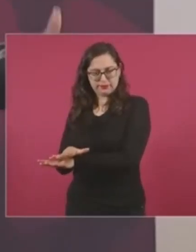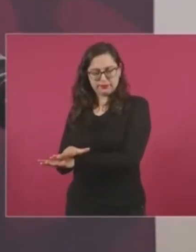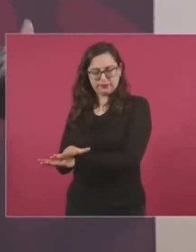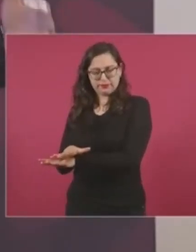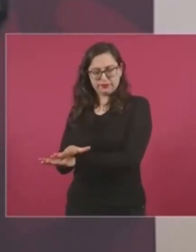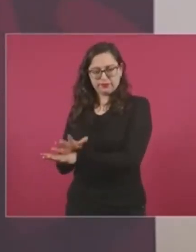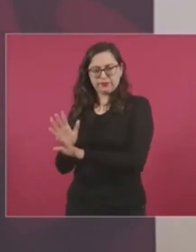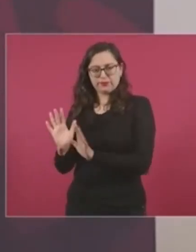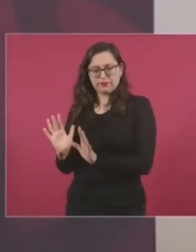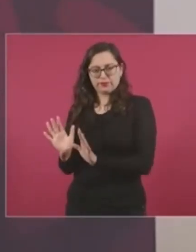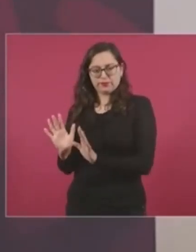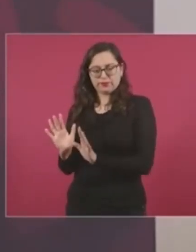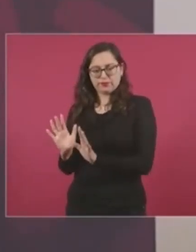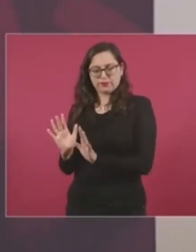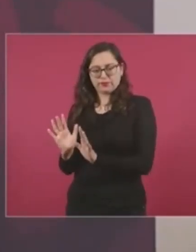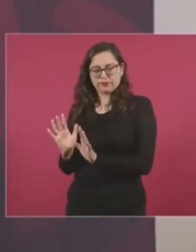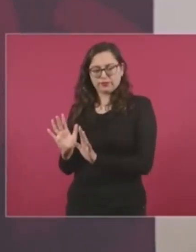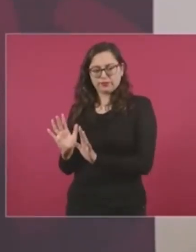que es